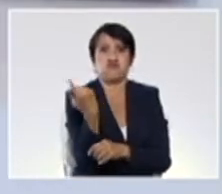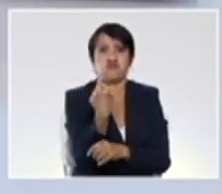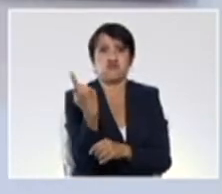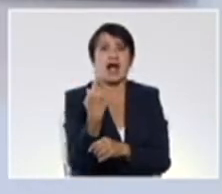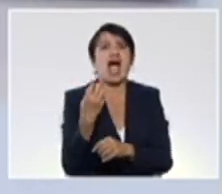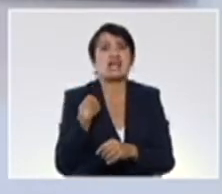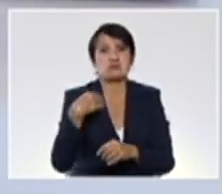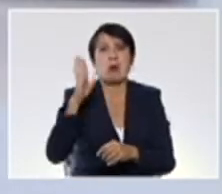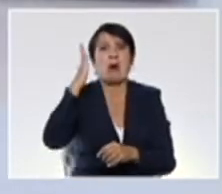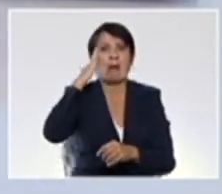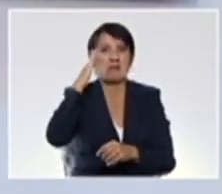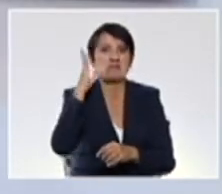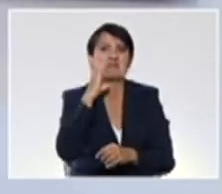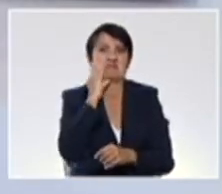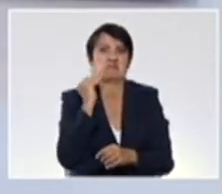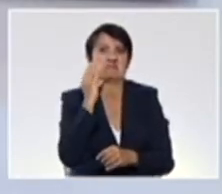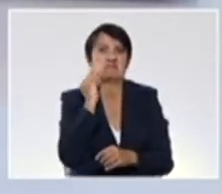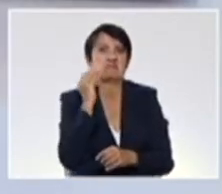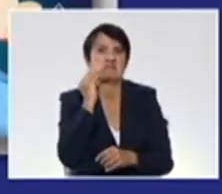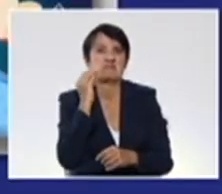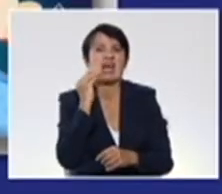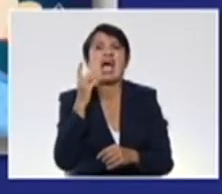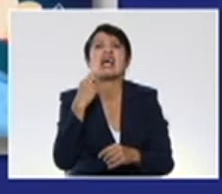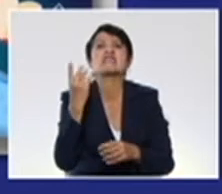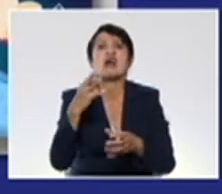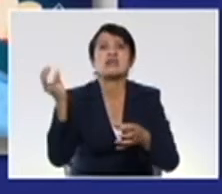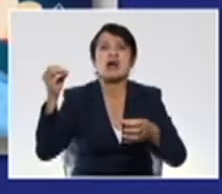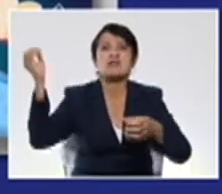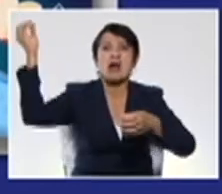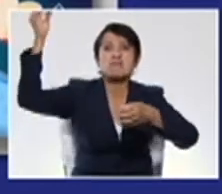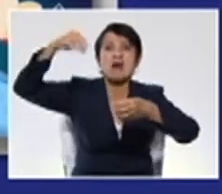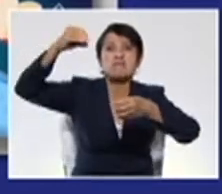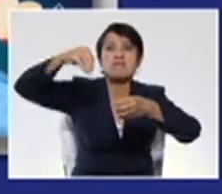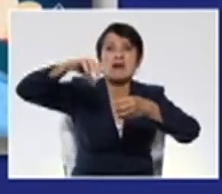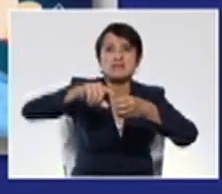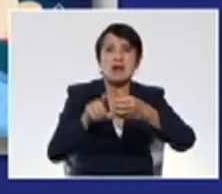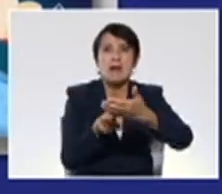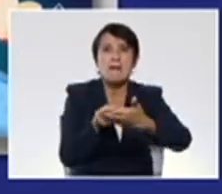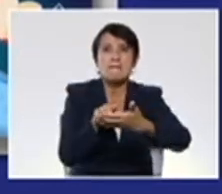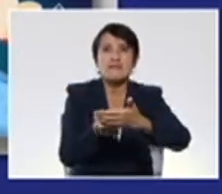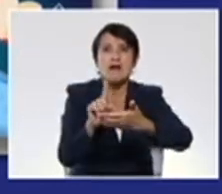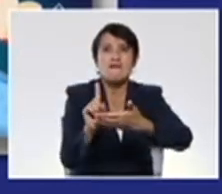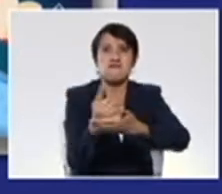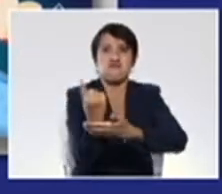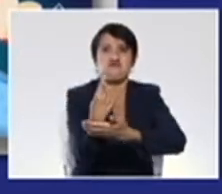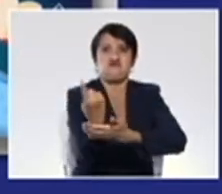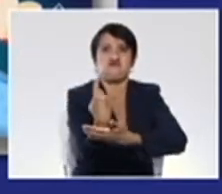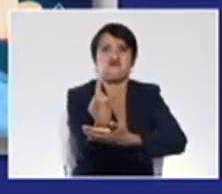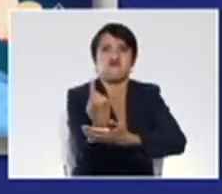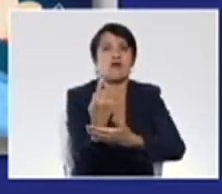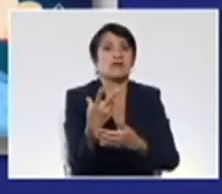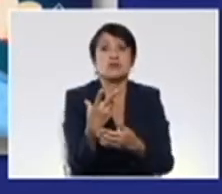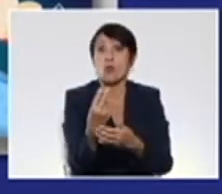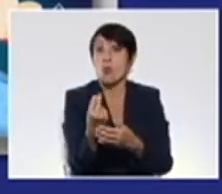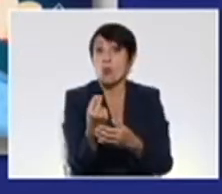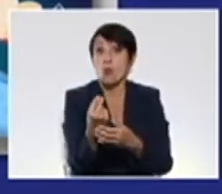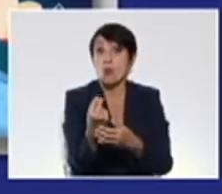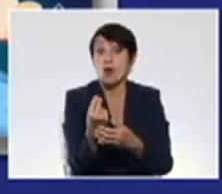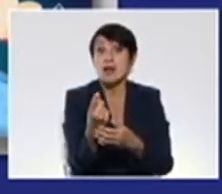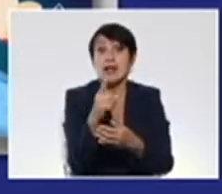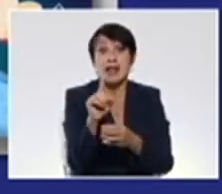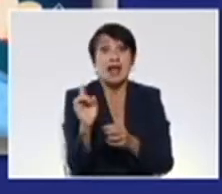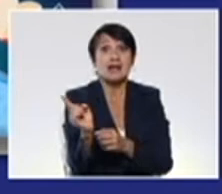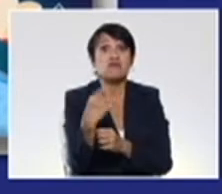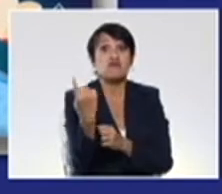sé usar, eso es nada más meter las cosas ahí, darle al botón, prenderlo y listo. No, muchachos, la licuadora tiene una ciencia,